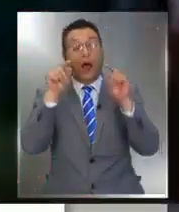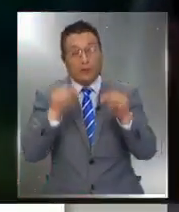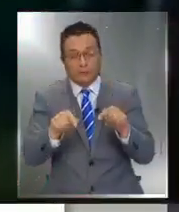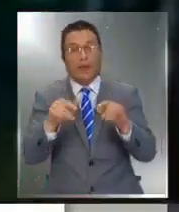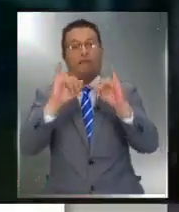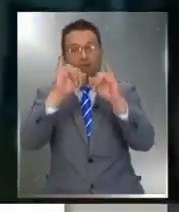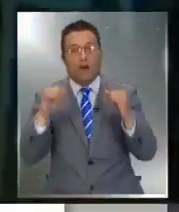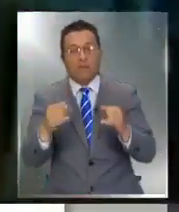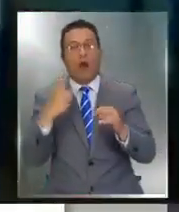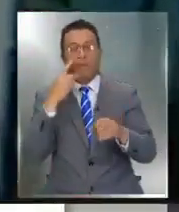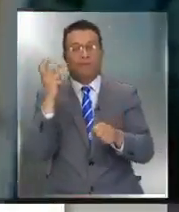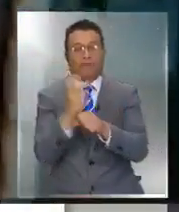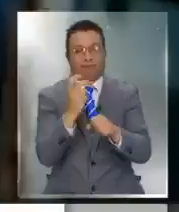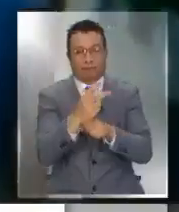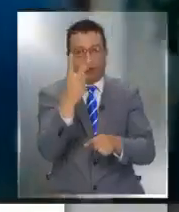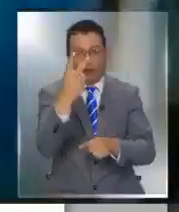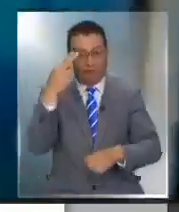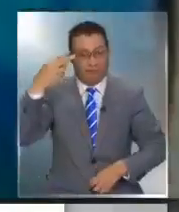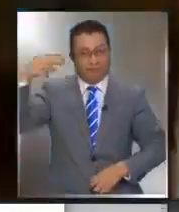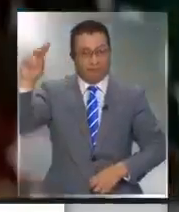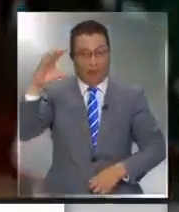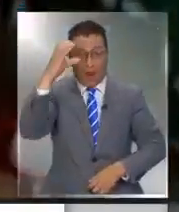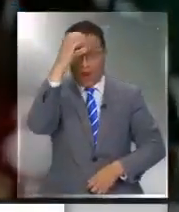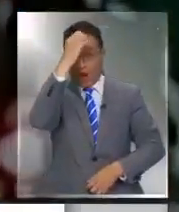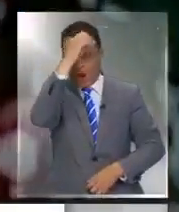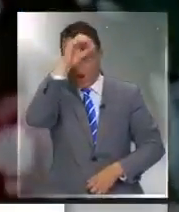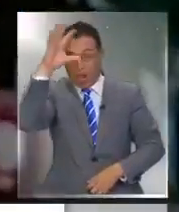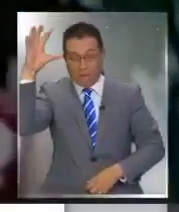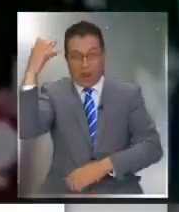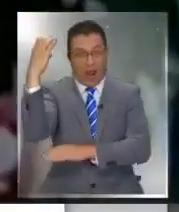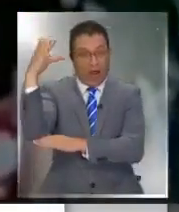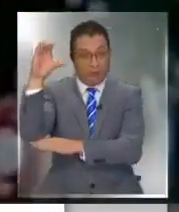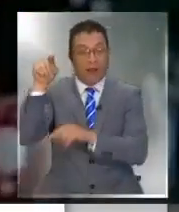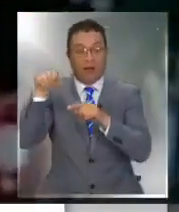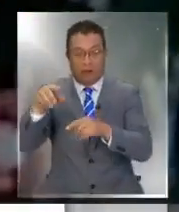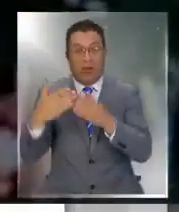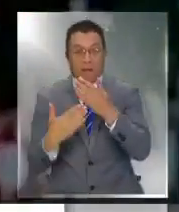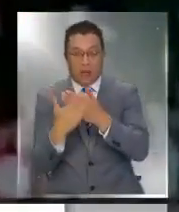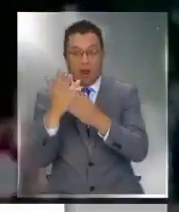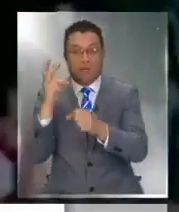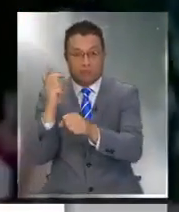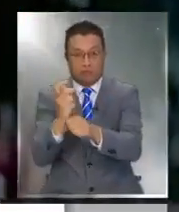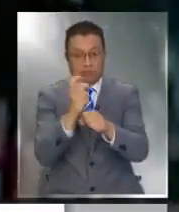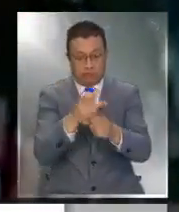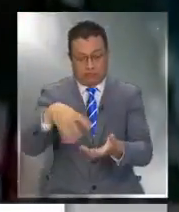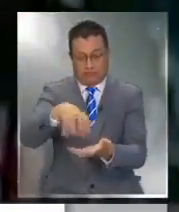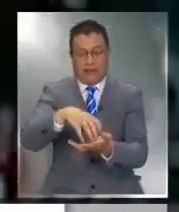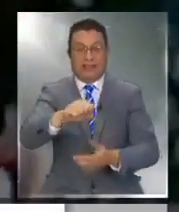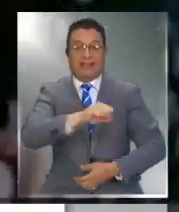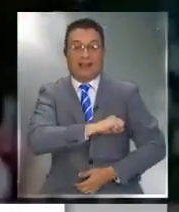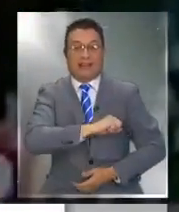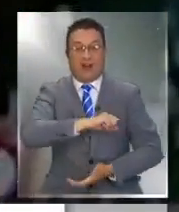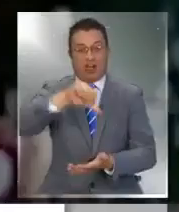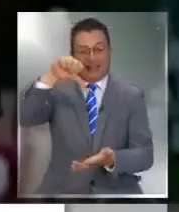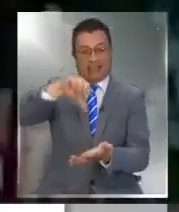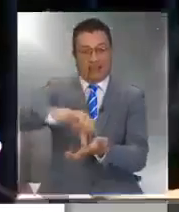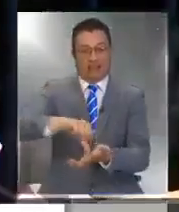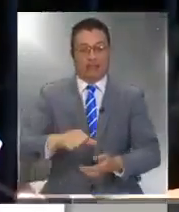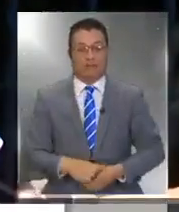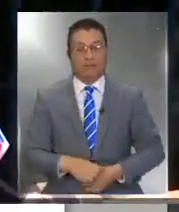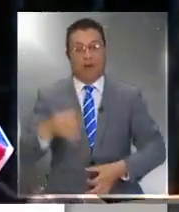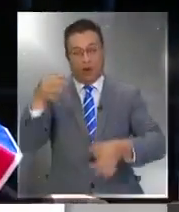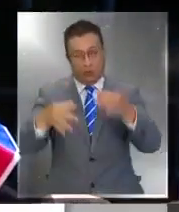de actuar de dos delincuentes colombianos que durante esta mañana realizaron un violento tour delictual por Santiago Centro. Que la justicia